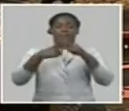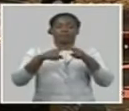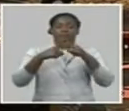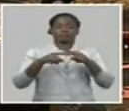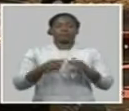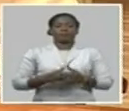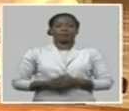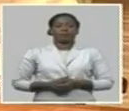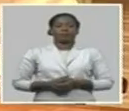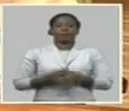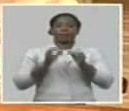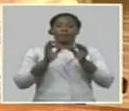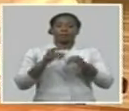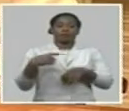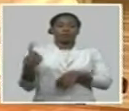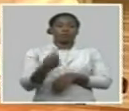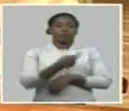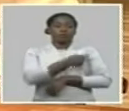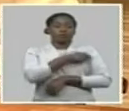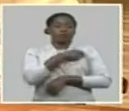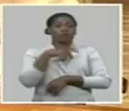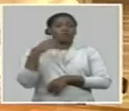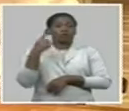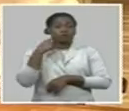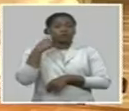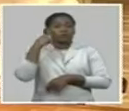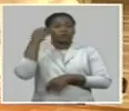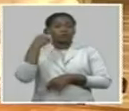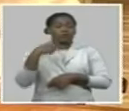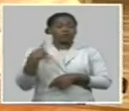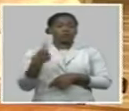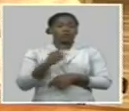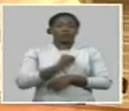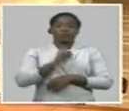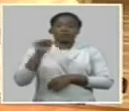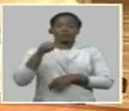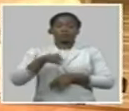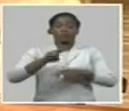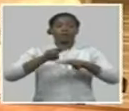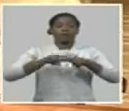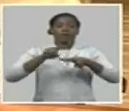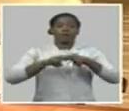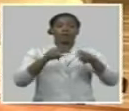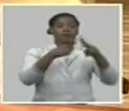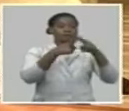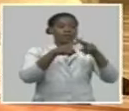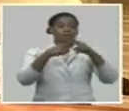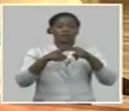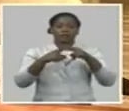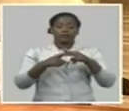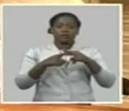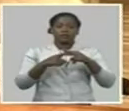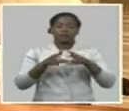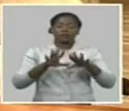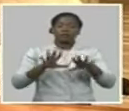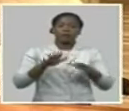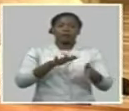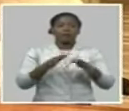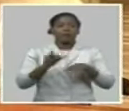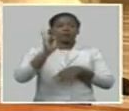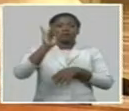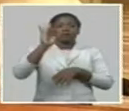para que conozca también la población nosotros ya hemos logrado en la capital rehabilitar el 78 por ciento de las conductoras